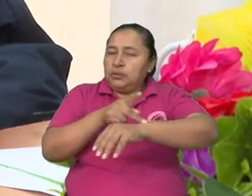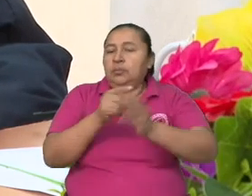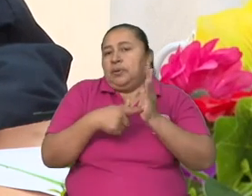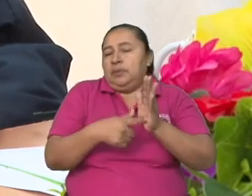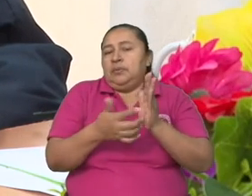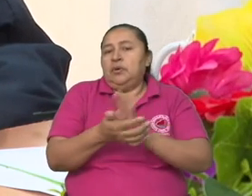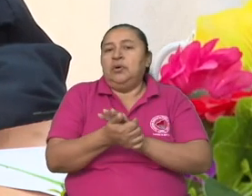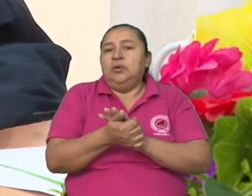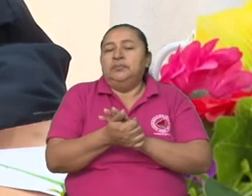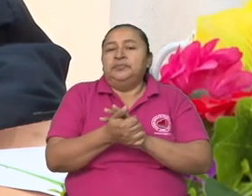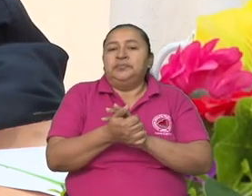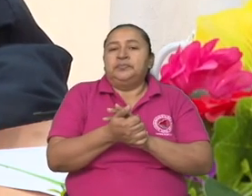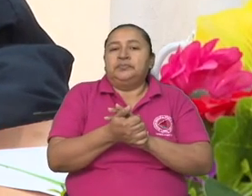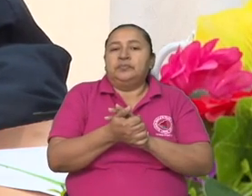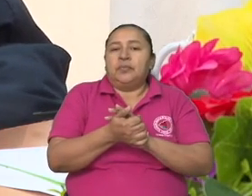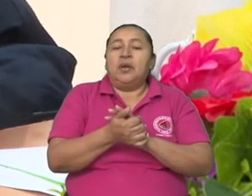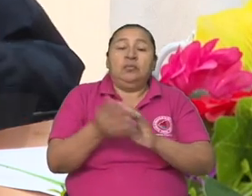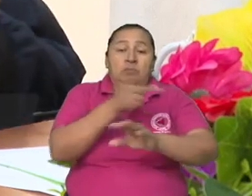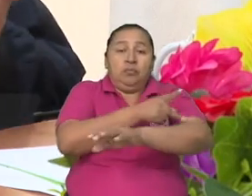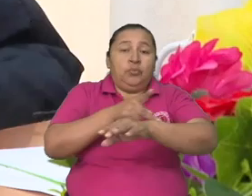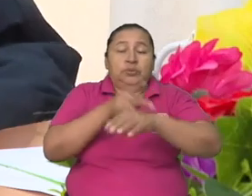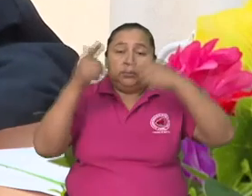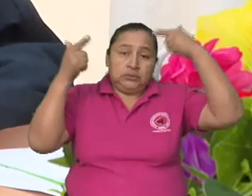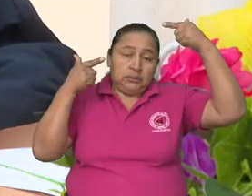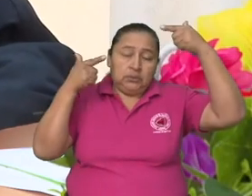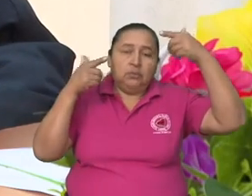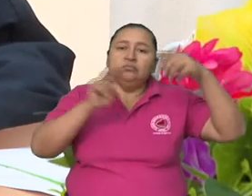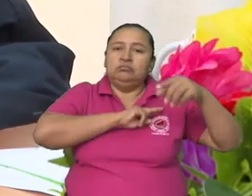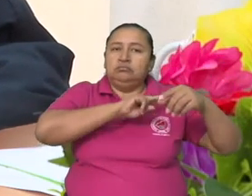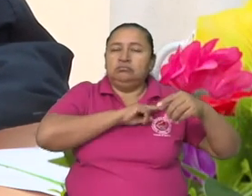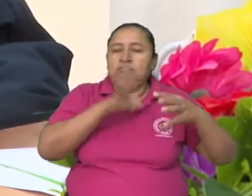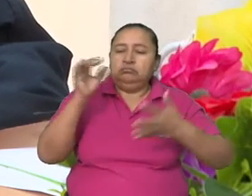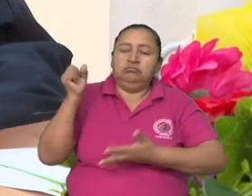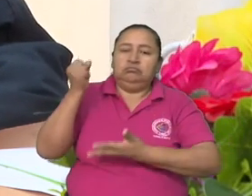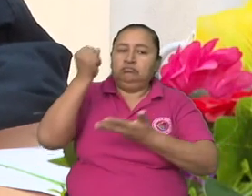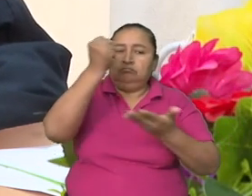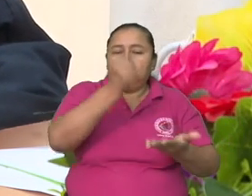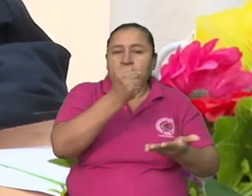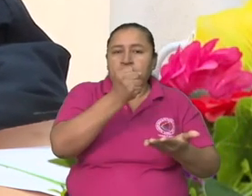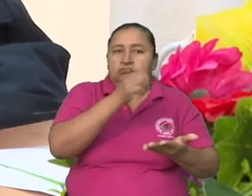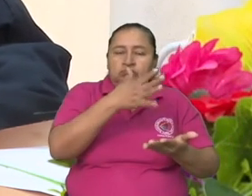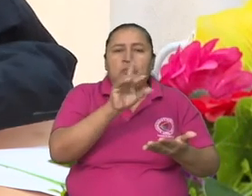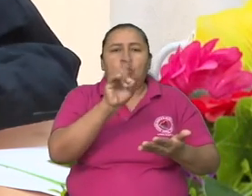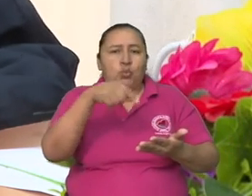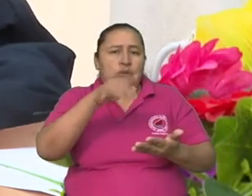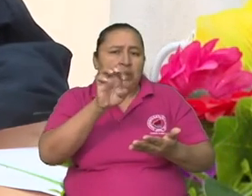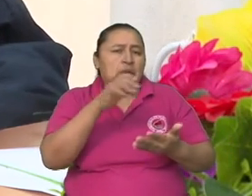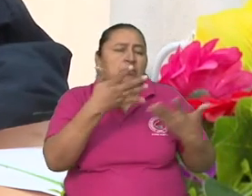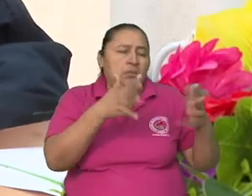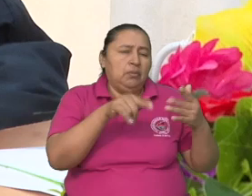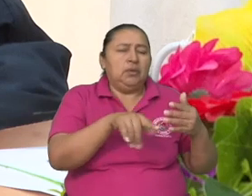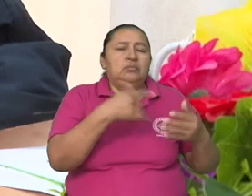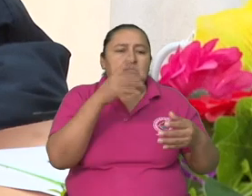puerto de Sandino, vamos a hacer una inversión para tener un dique ahí con capacidad